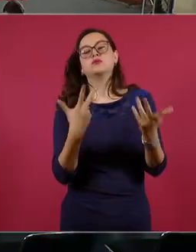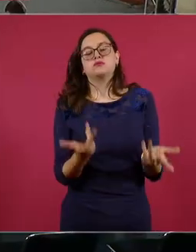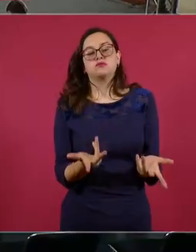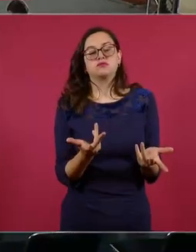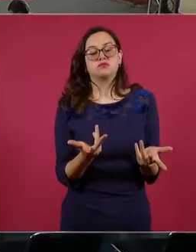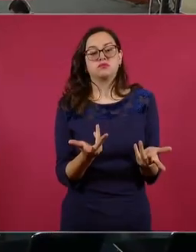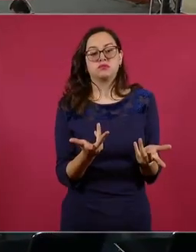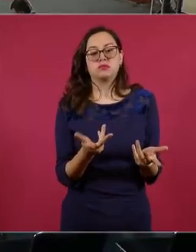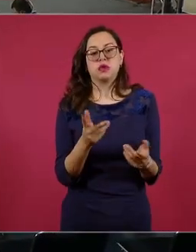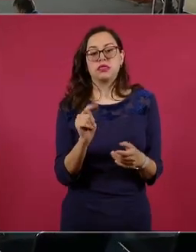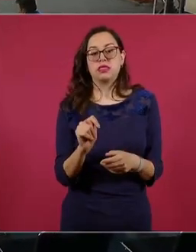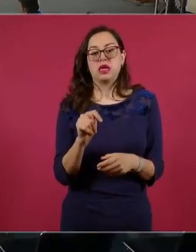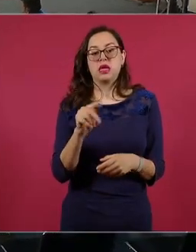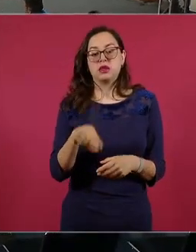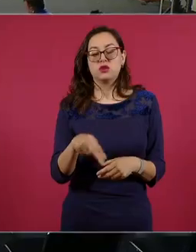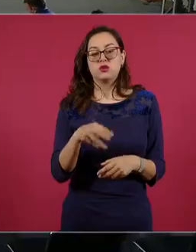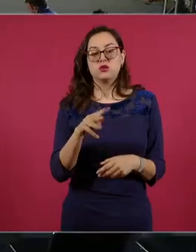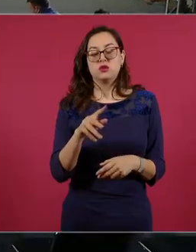hasta el New York Times.